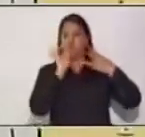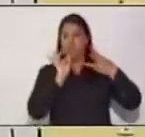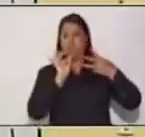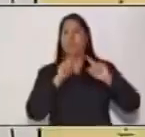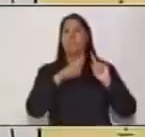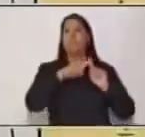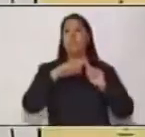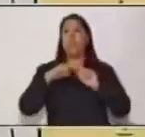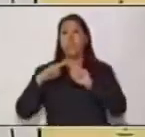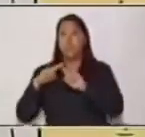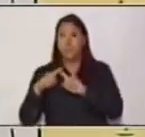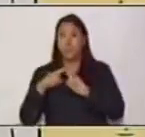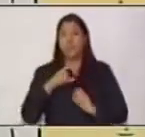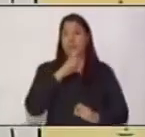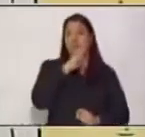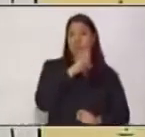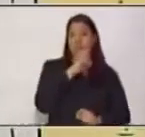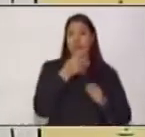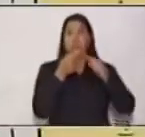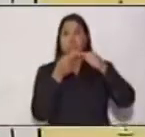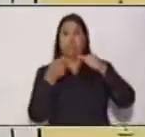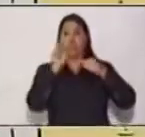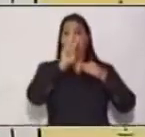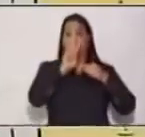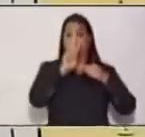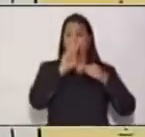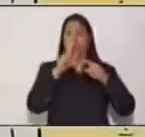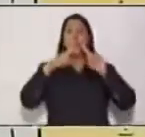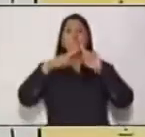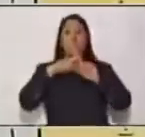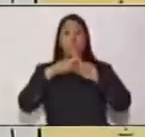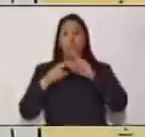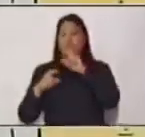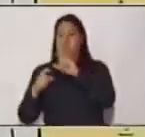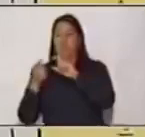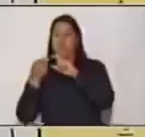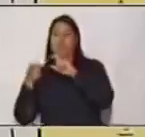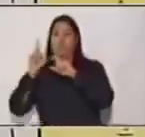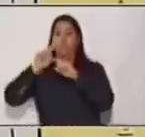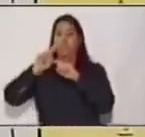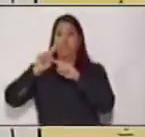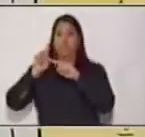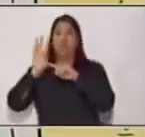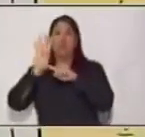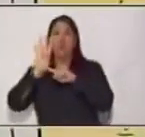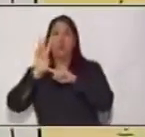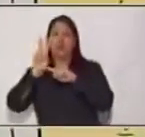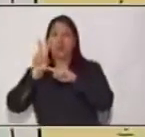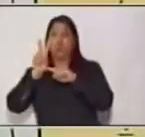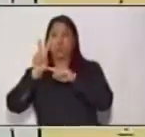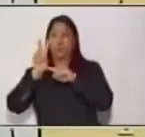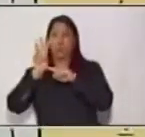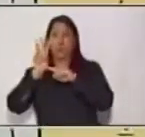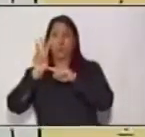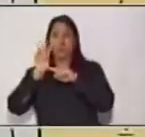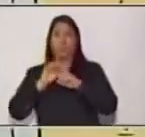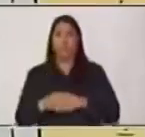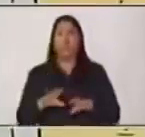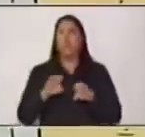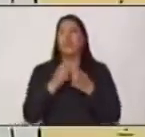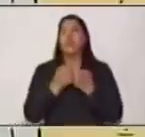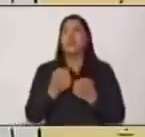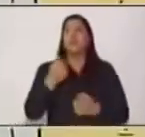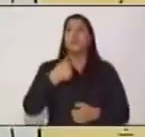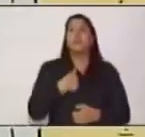c cuadrado por c al cubo. ¿Qué hacemos entonces? Bueno, escribimos la base que es c. Como es